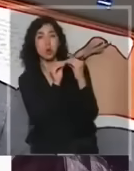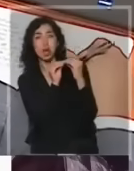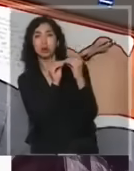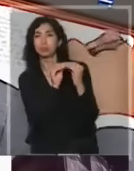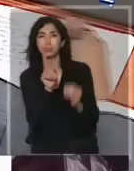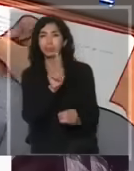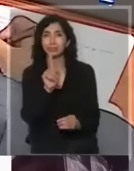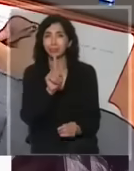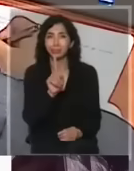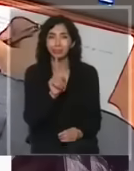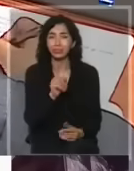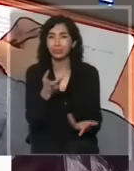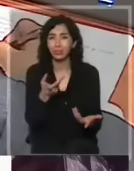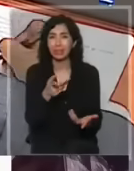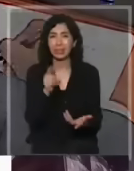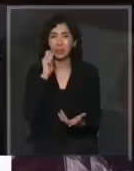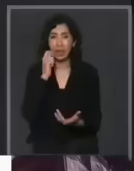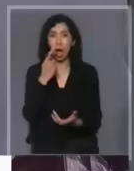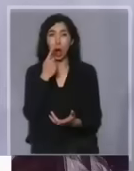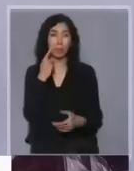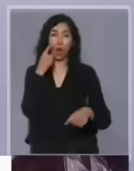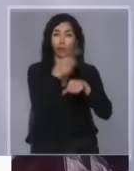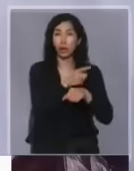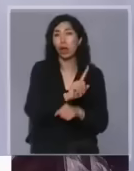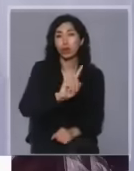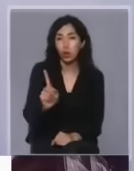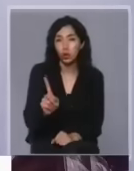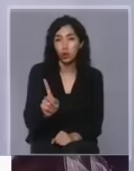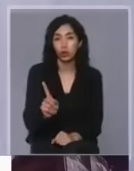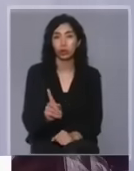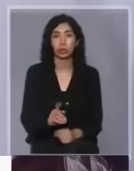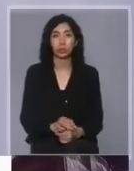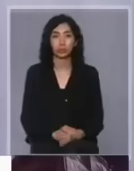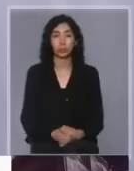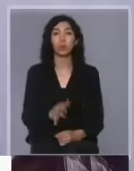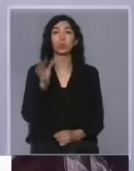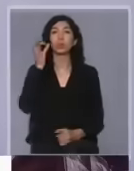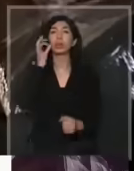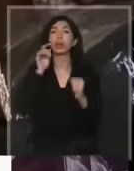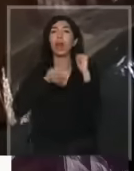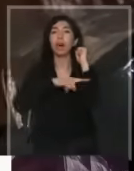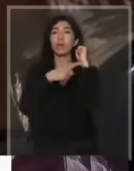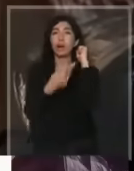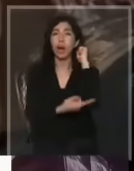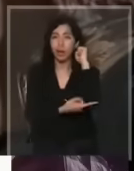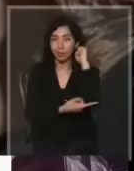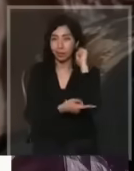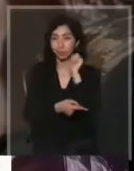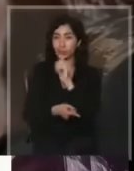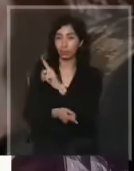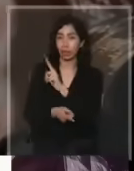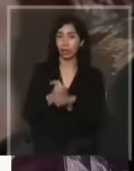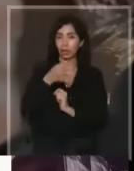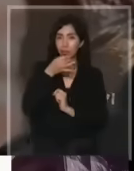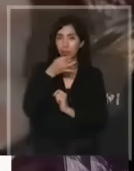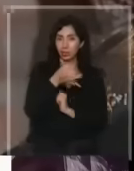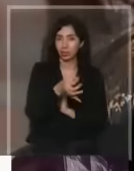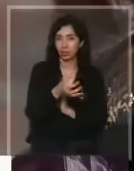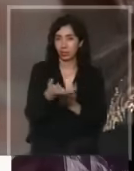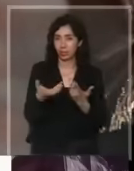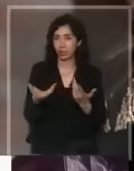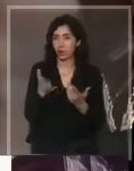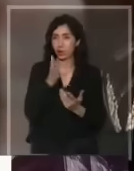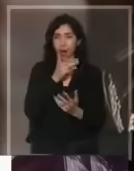haya forzado, bajo ningún punto de vista. La abogada de la denunciante descarta completamente la existencia de una